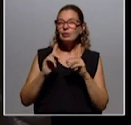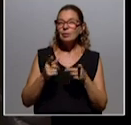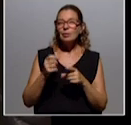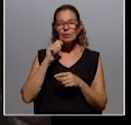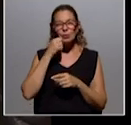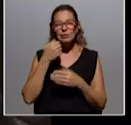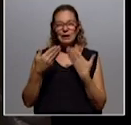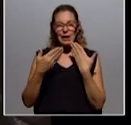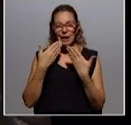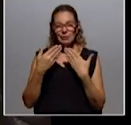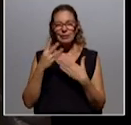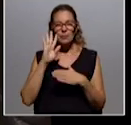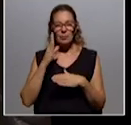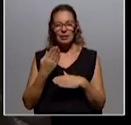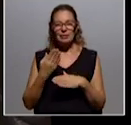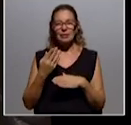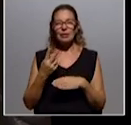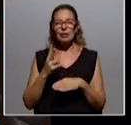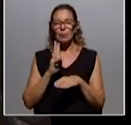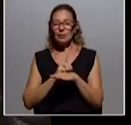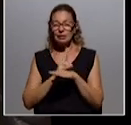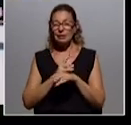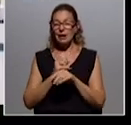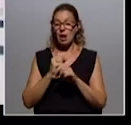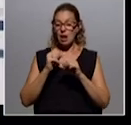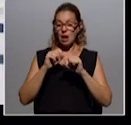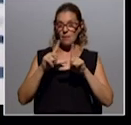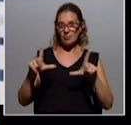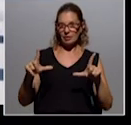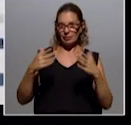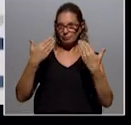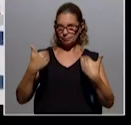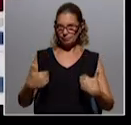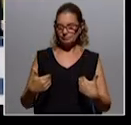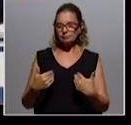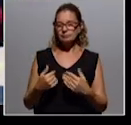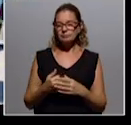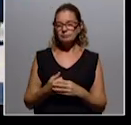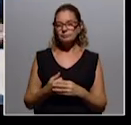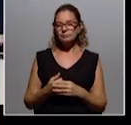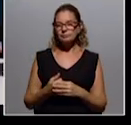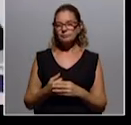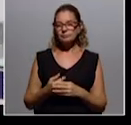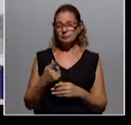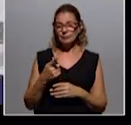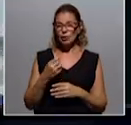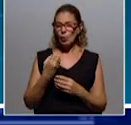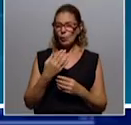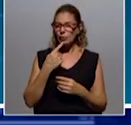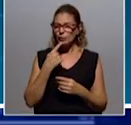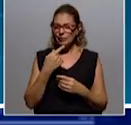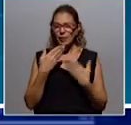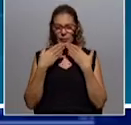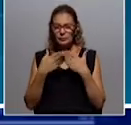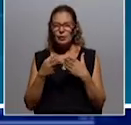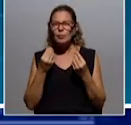me gustaría comentarte, si te parece, las medidas de higiene que han adoptado en Corea del Sur. Sí, efectivamente, te estaba preguntando cómo se vivía